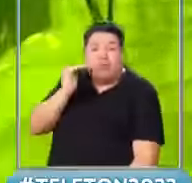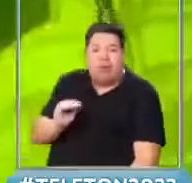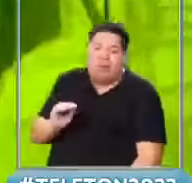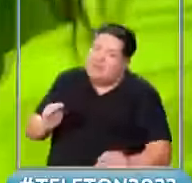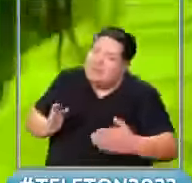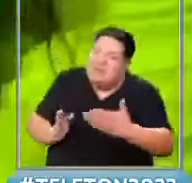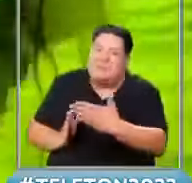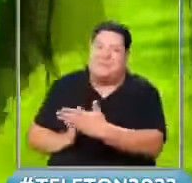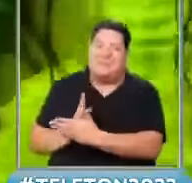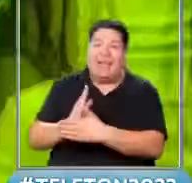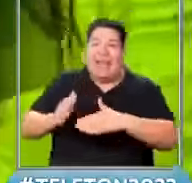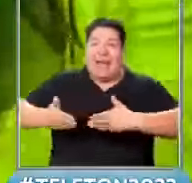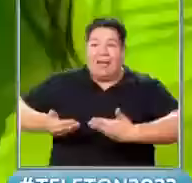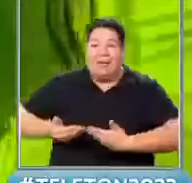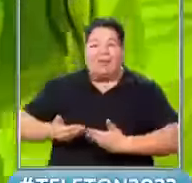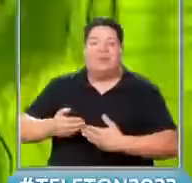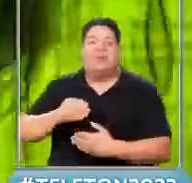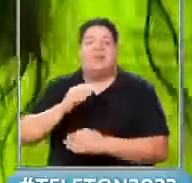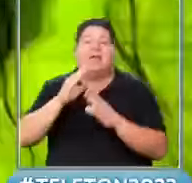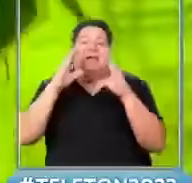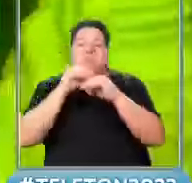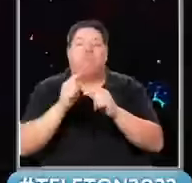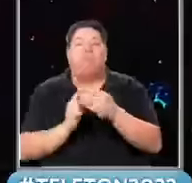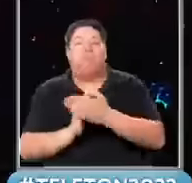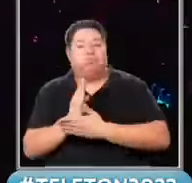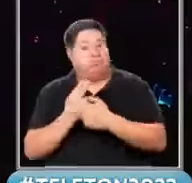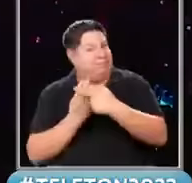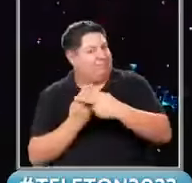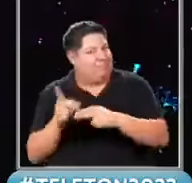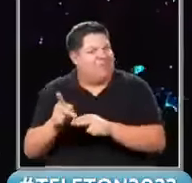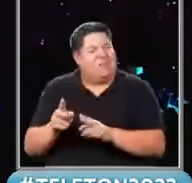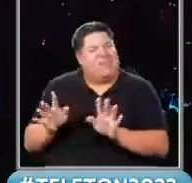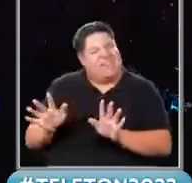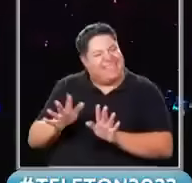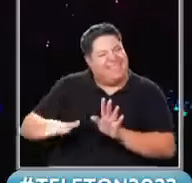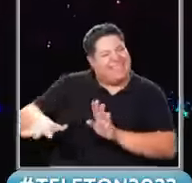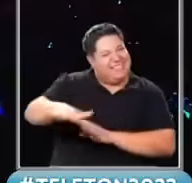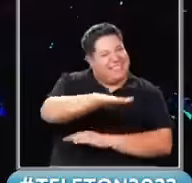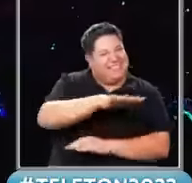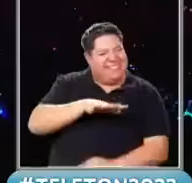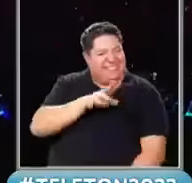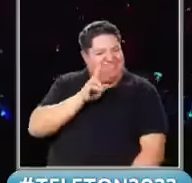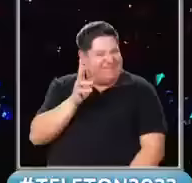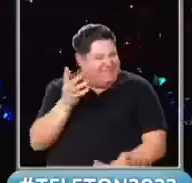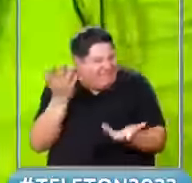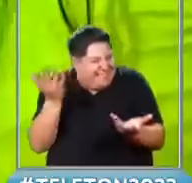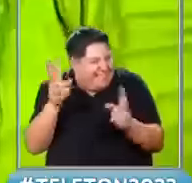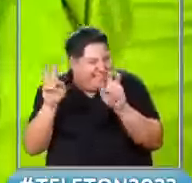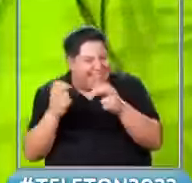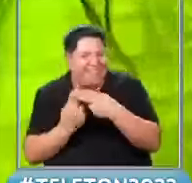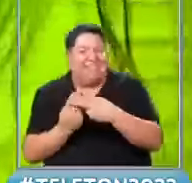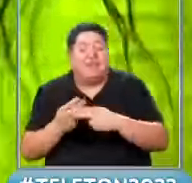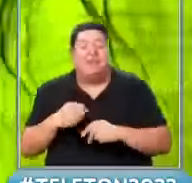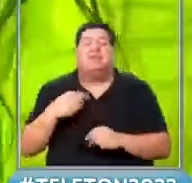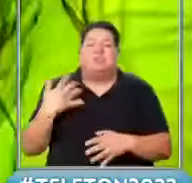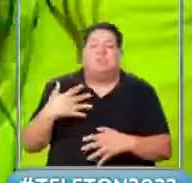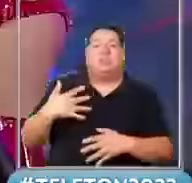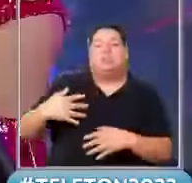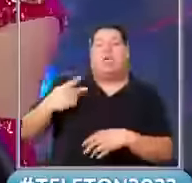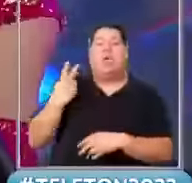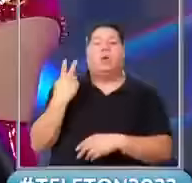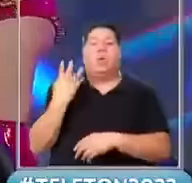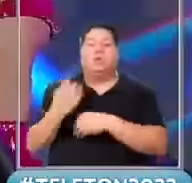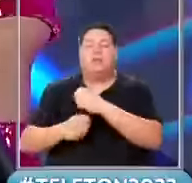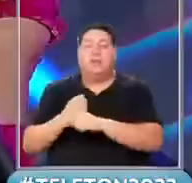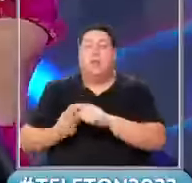comenzamos esta noche de Teletón. Es extraño, Viña Teletón. Así es, 45 años y por